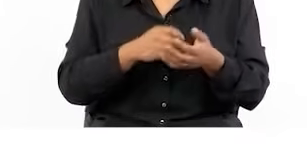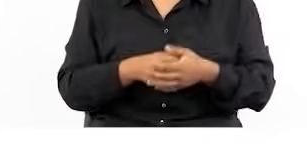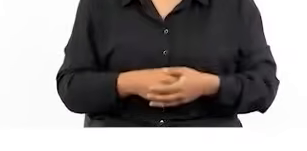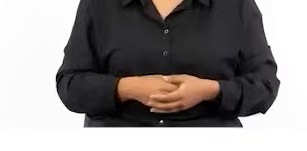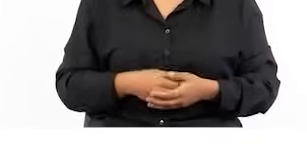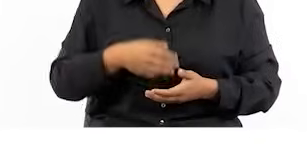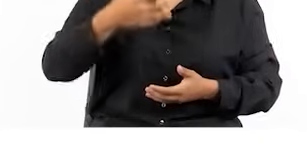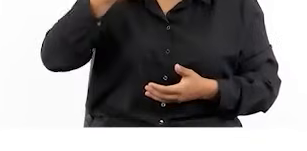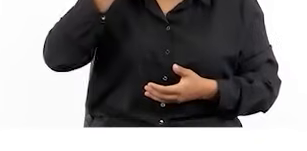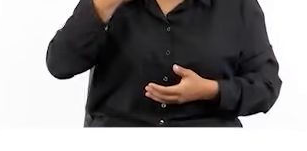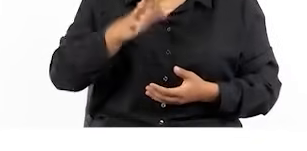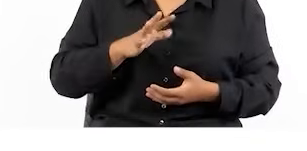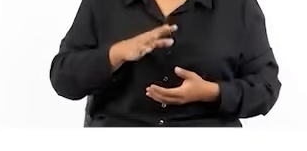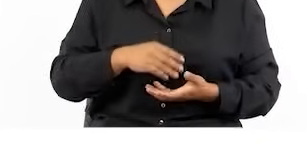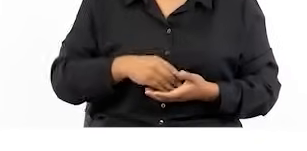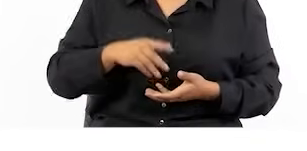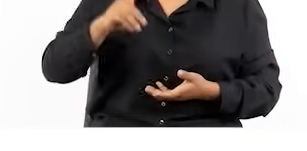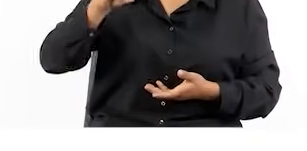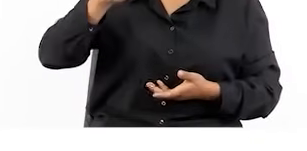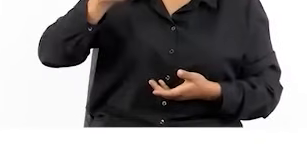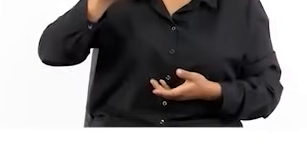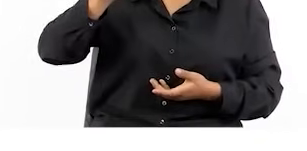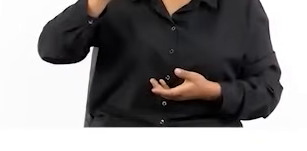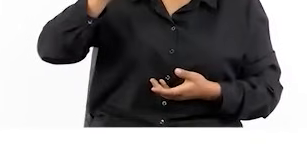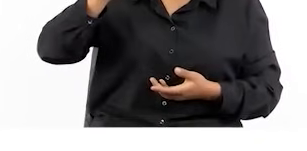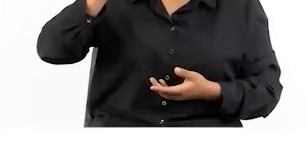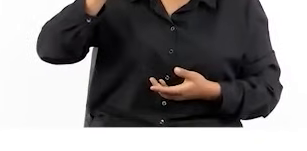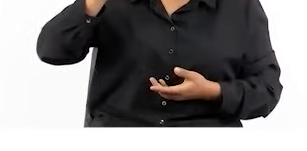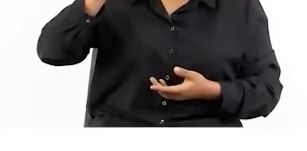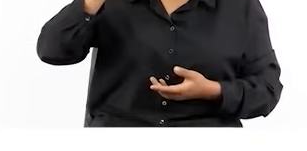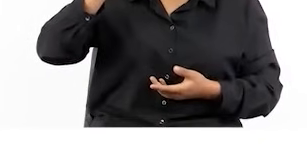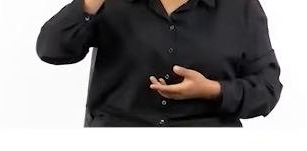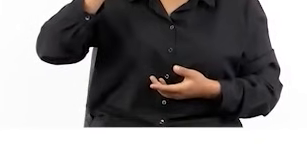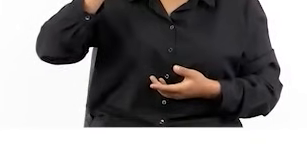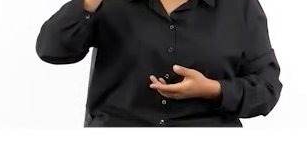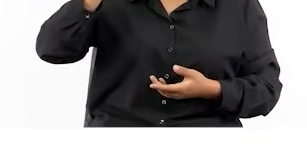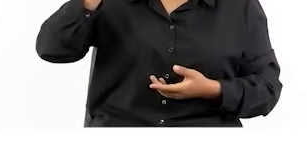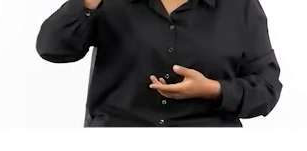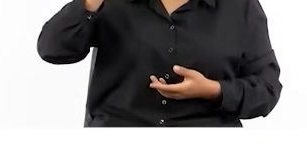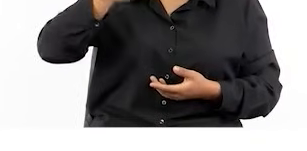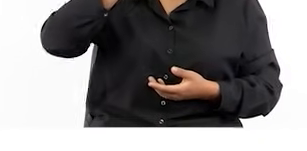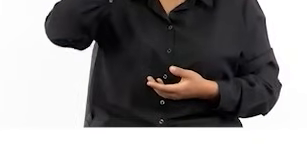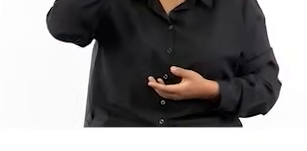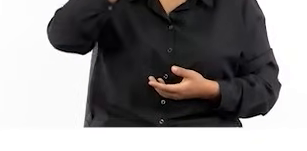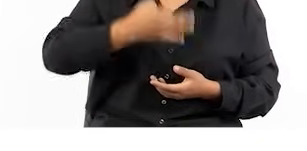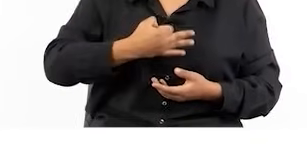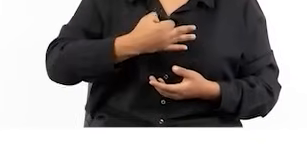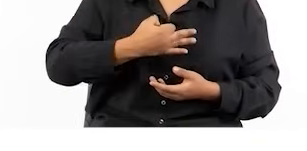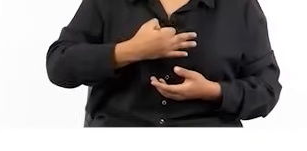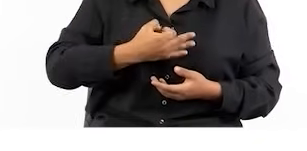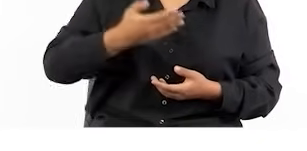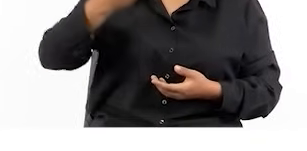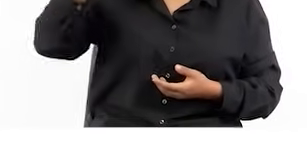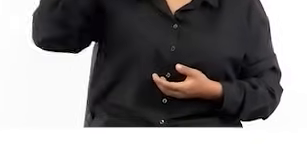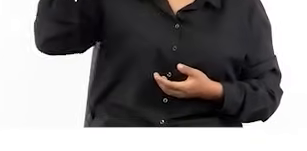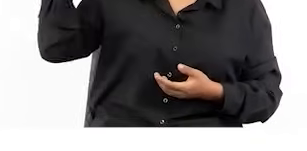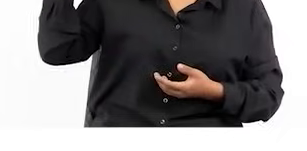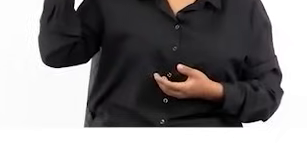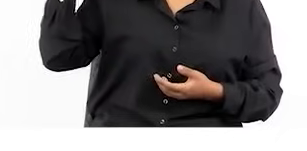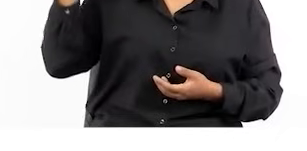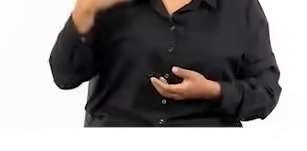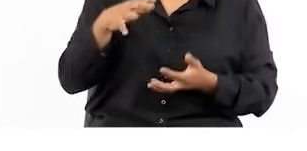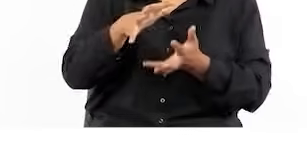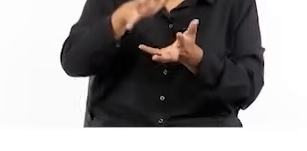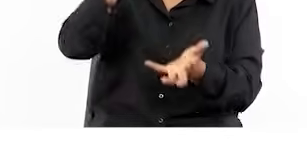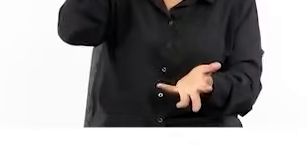a sus estudiantes. ¿Cómo sabemos que los dinosaurios se extinguieron hace aproximadamente 66 millones de años? Un